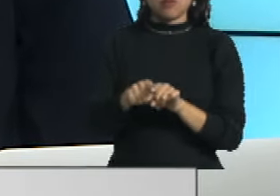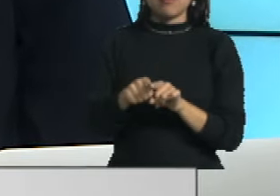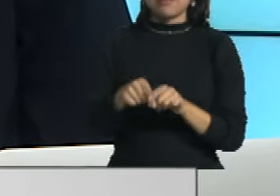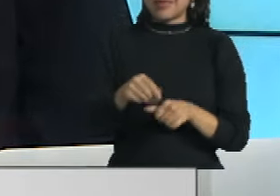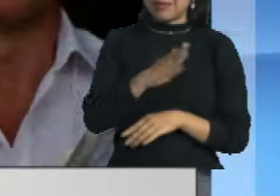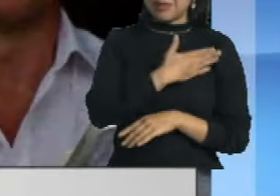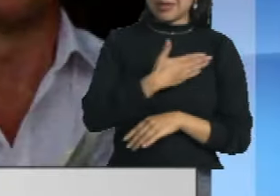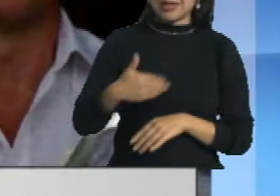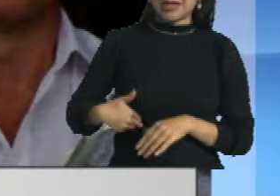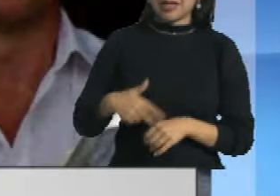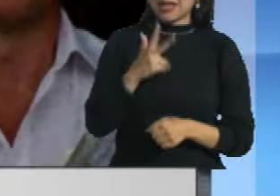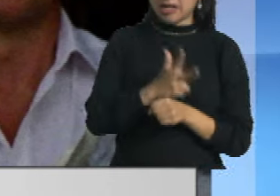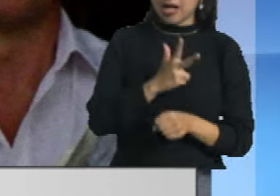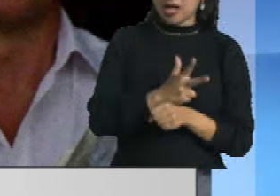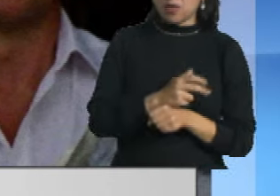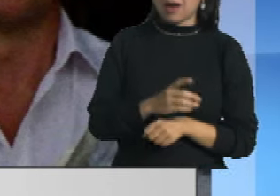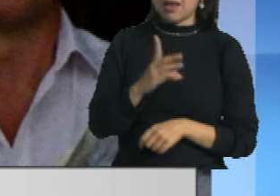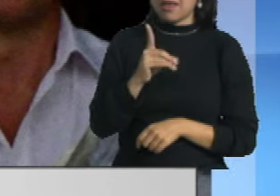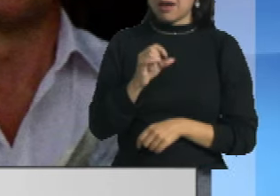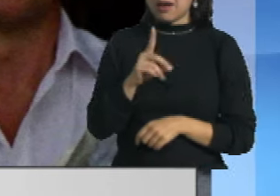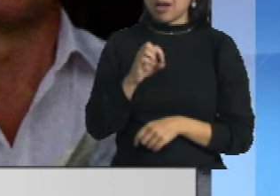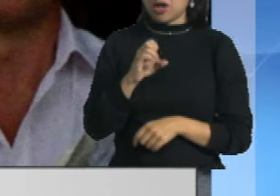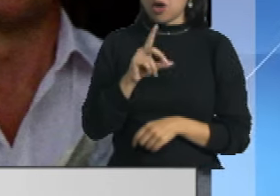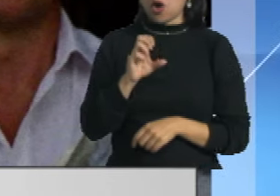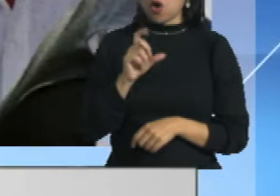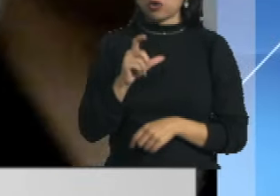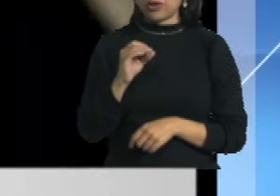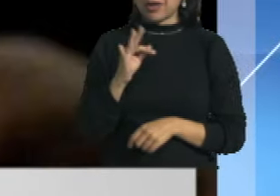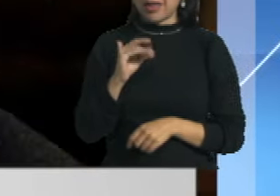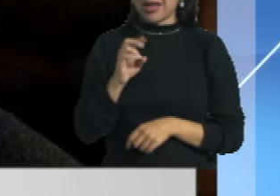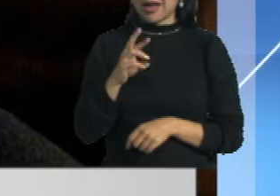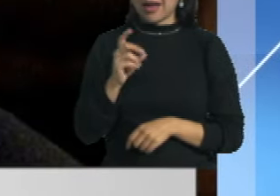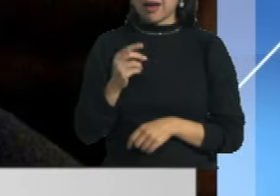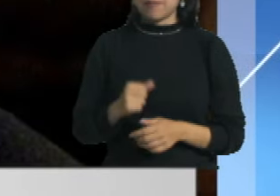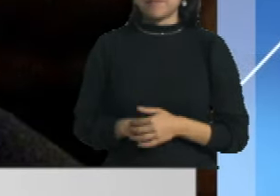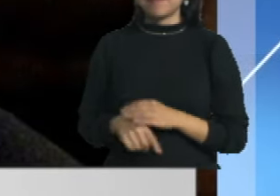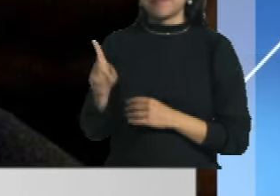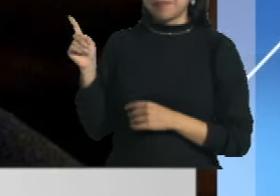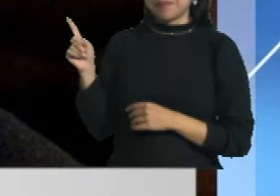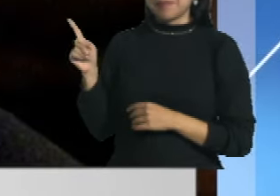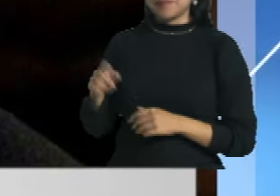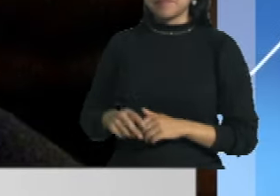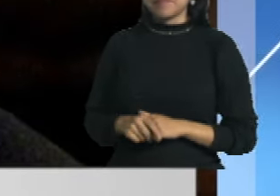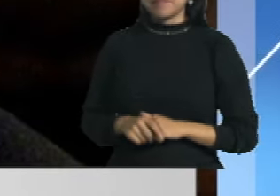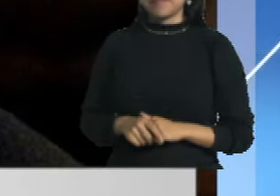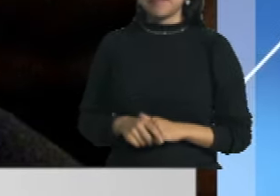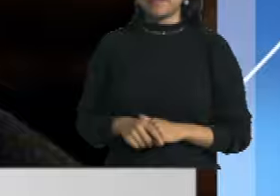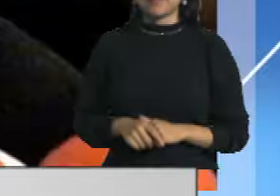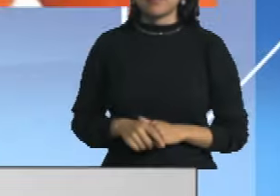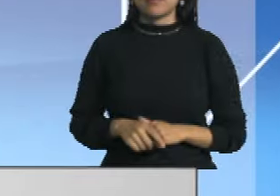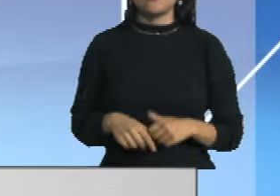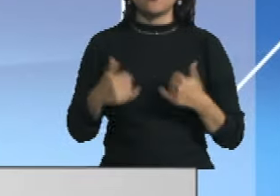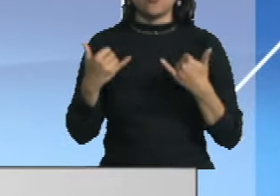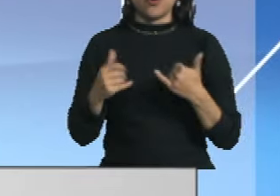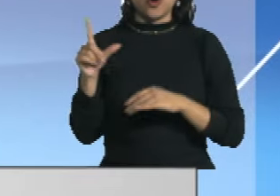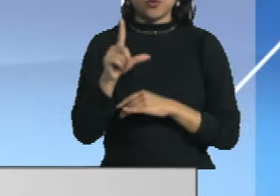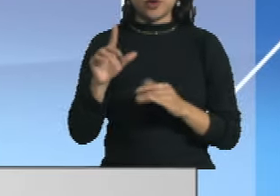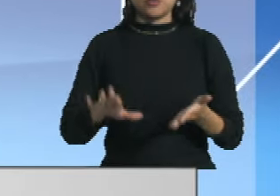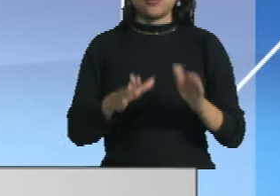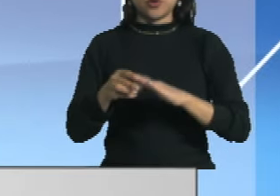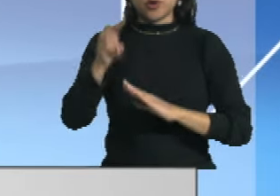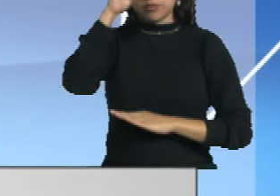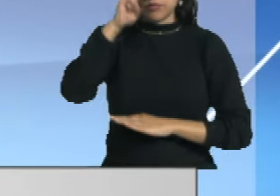Nicaragua, Daniel Ortega. El exministro de Defensa, hermano y crítico del presidente de Nicaragua, falleció este lunes en un hospital